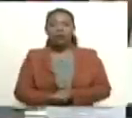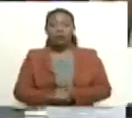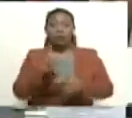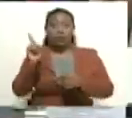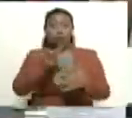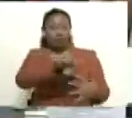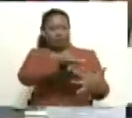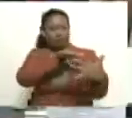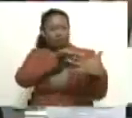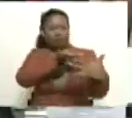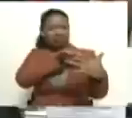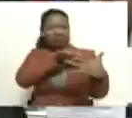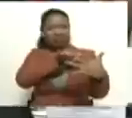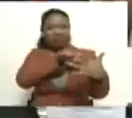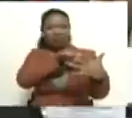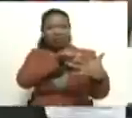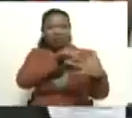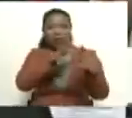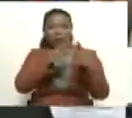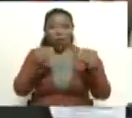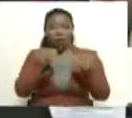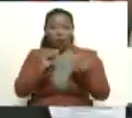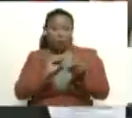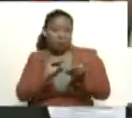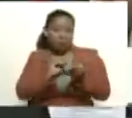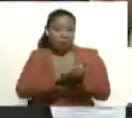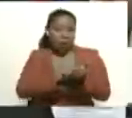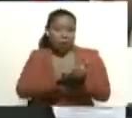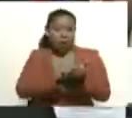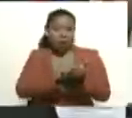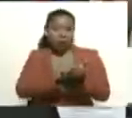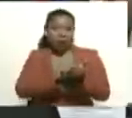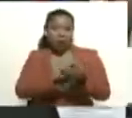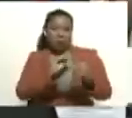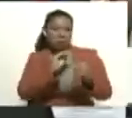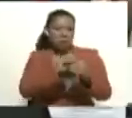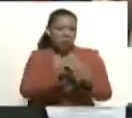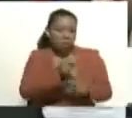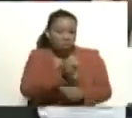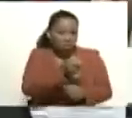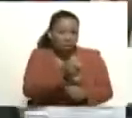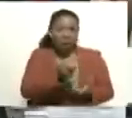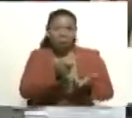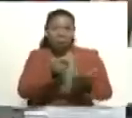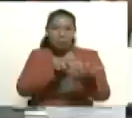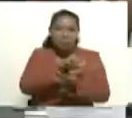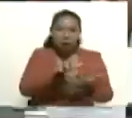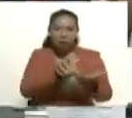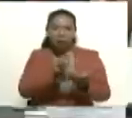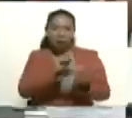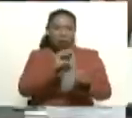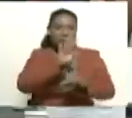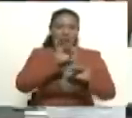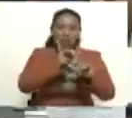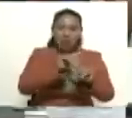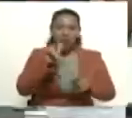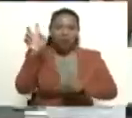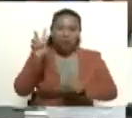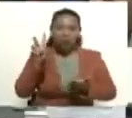cuarta generación, la inoculación del caos y que Trump llama el